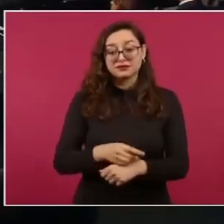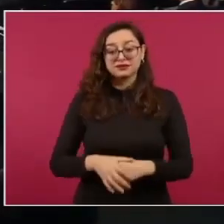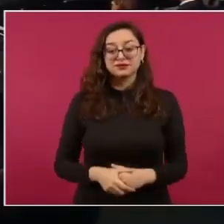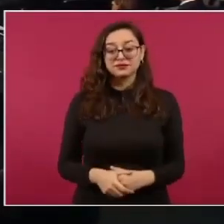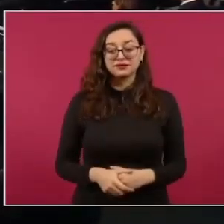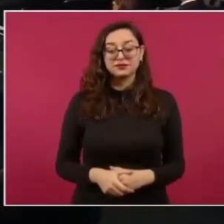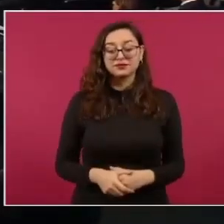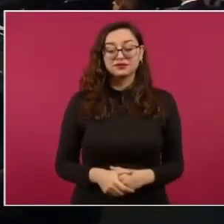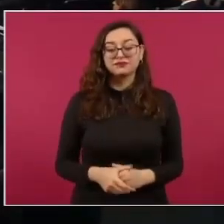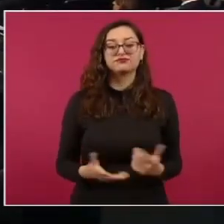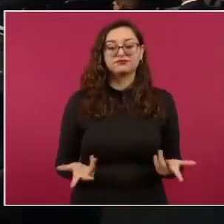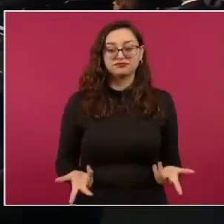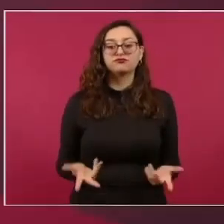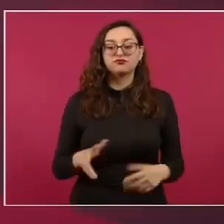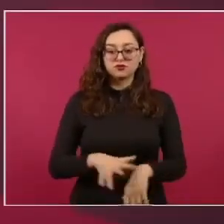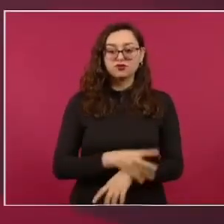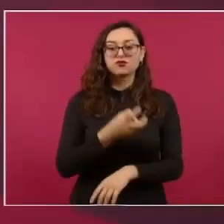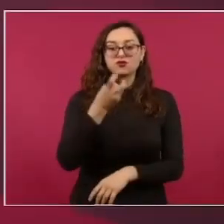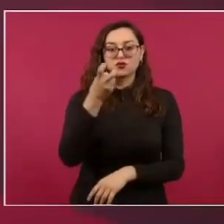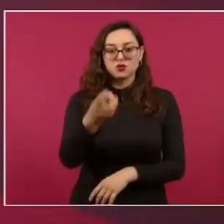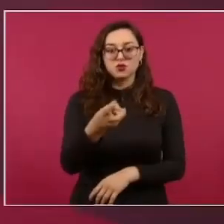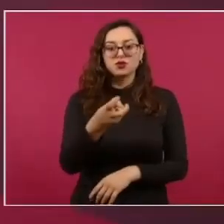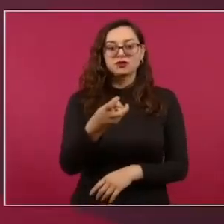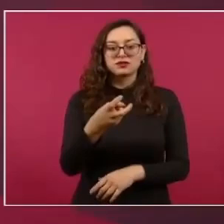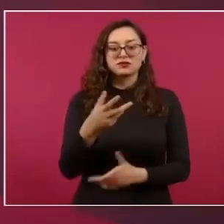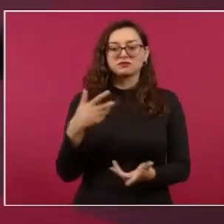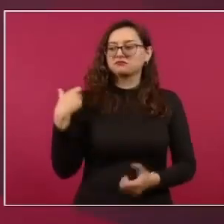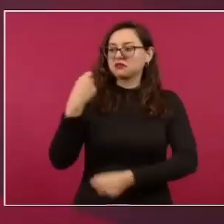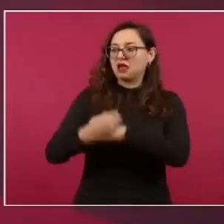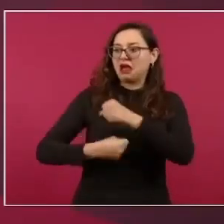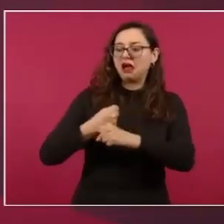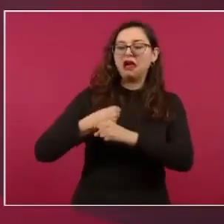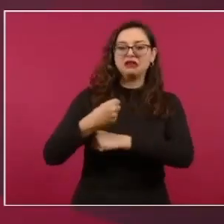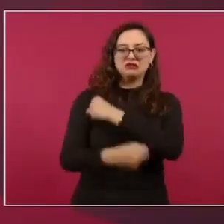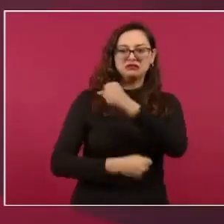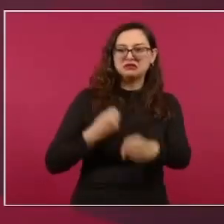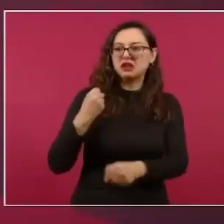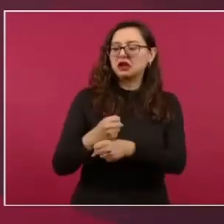Por eso resistimos y